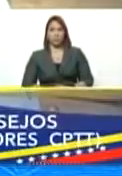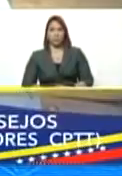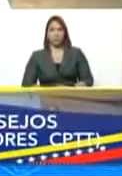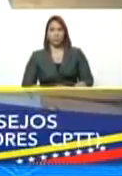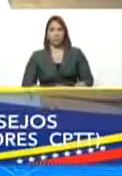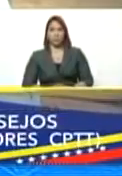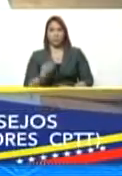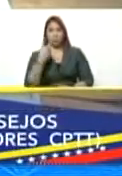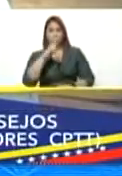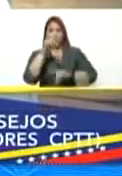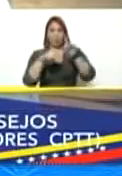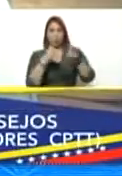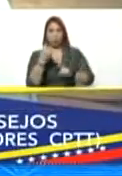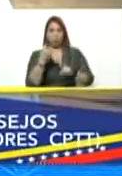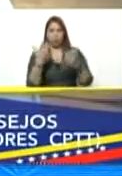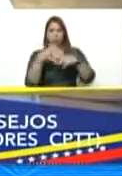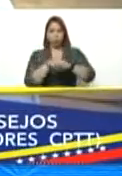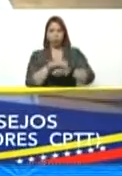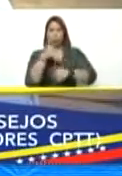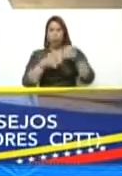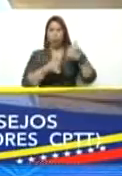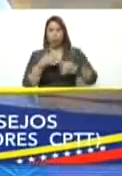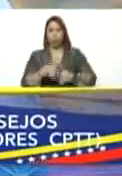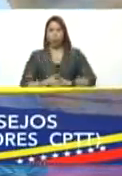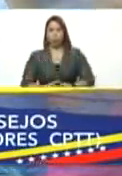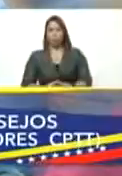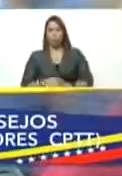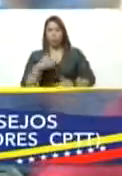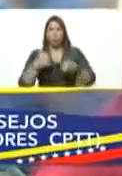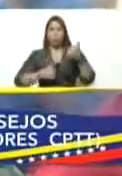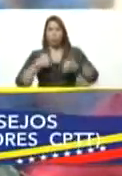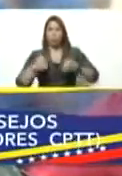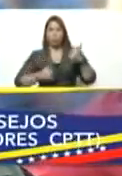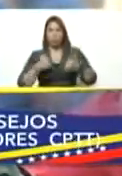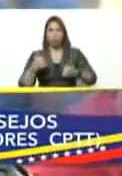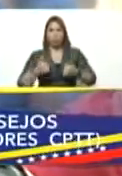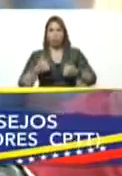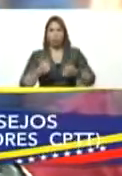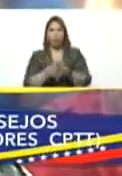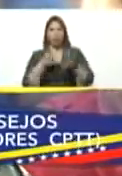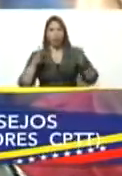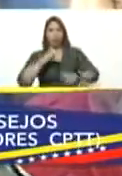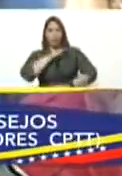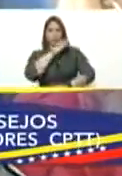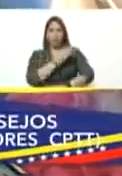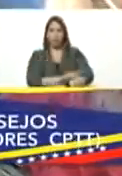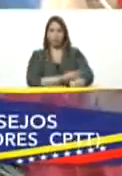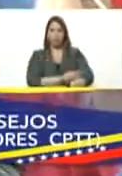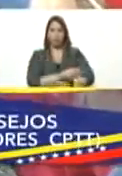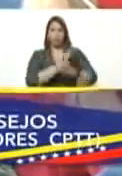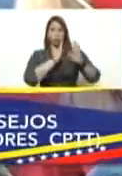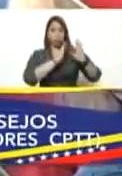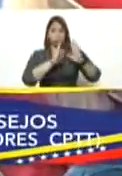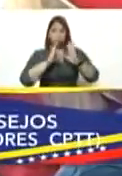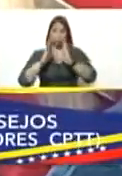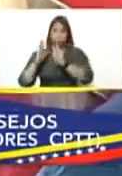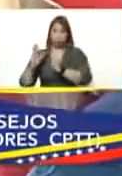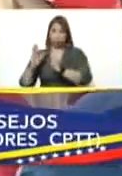Dos preguntas en una. ¿Cuál es la fuente de la gran fortaleza organizativa